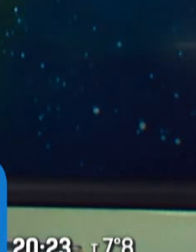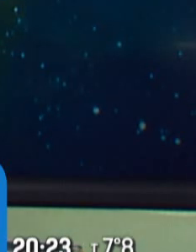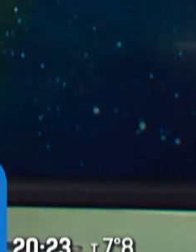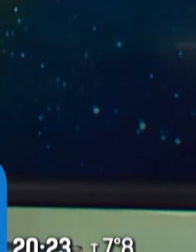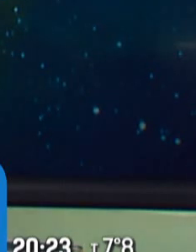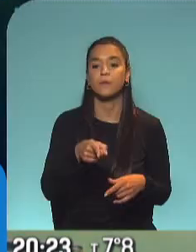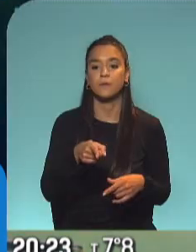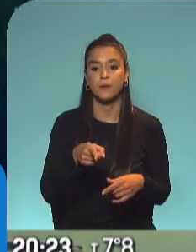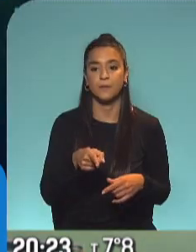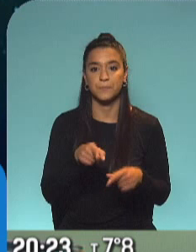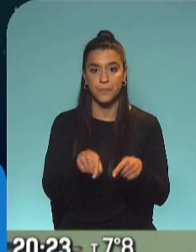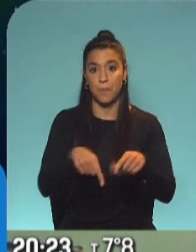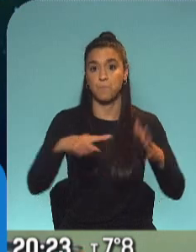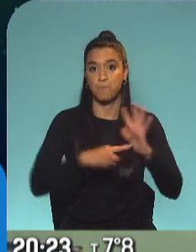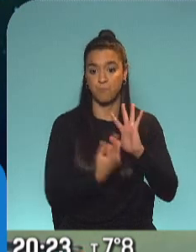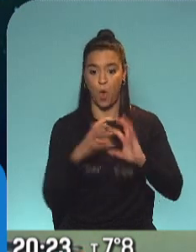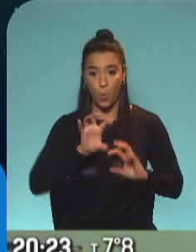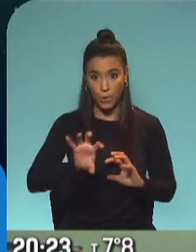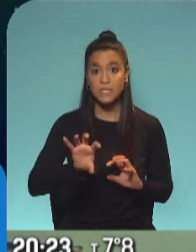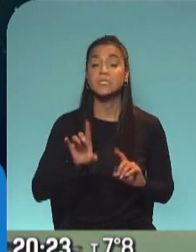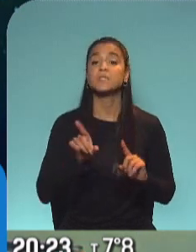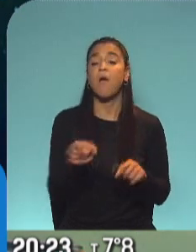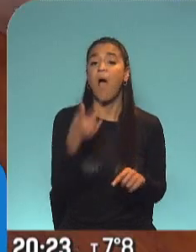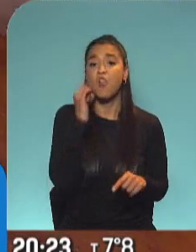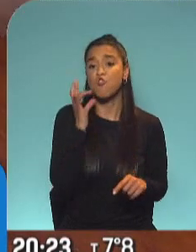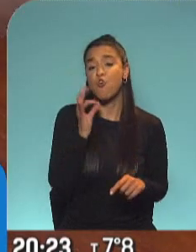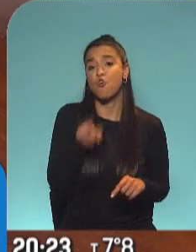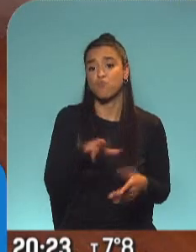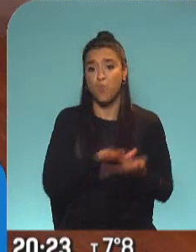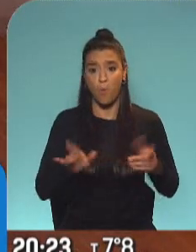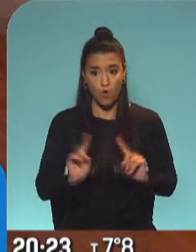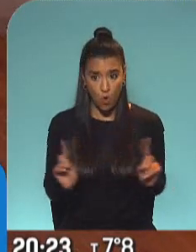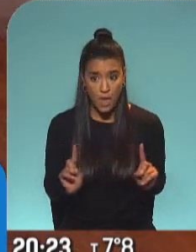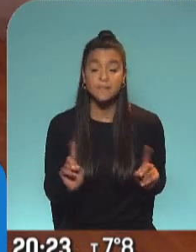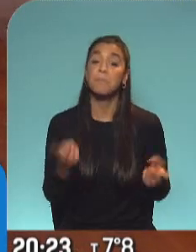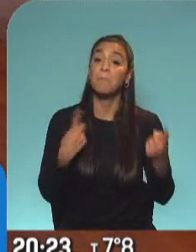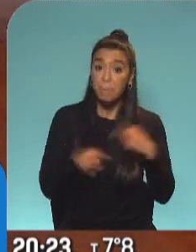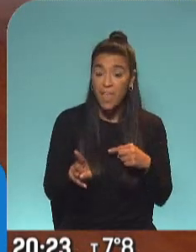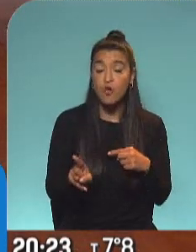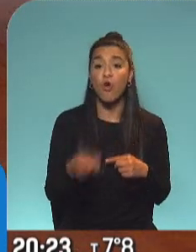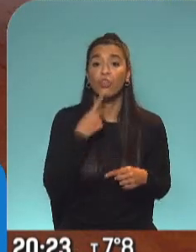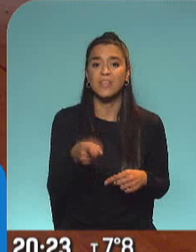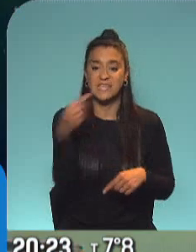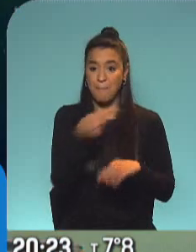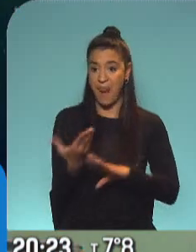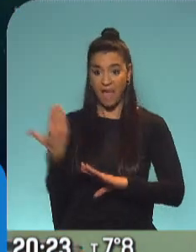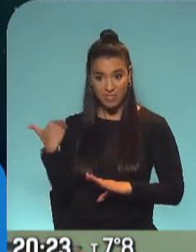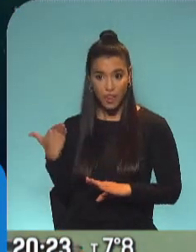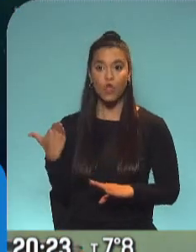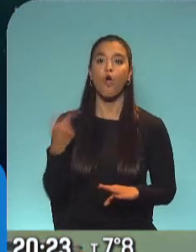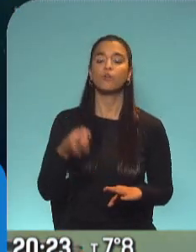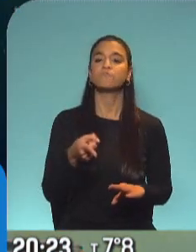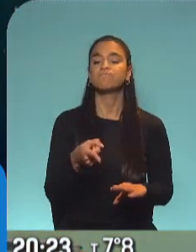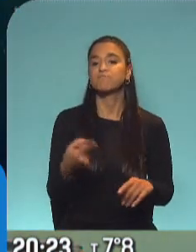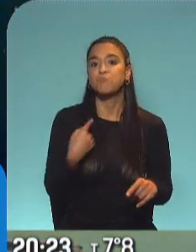y funcionarios de provincia de Buenos Aires. Algo que no es nuevo, pero que por lo menos en la semana anterior no se